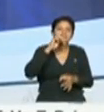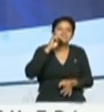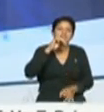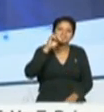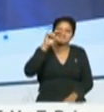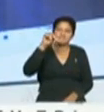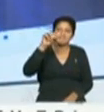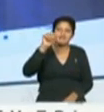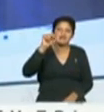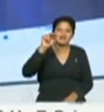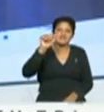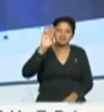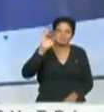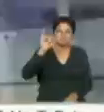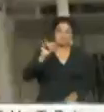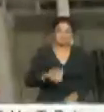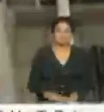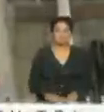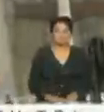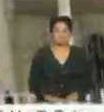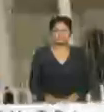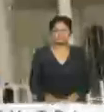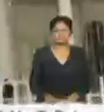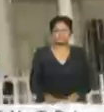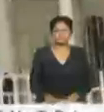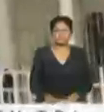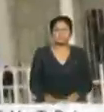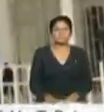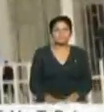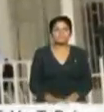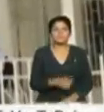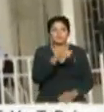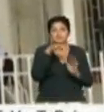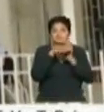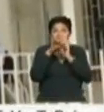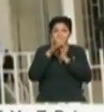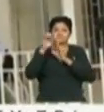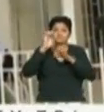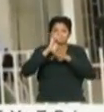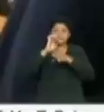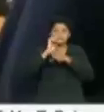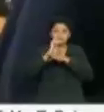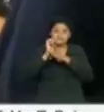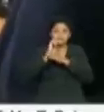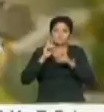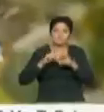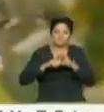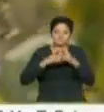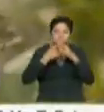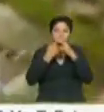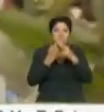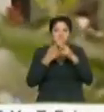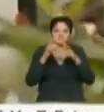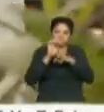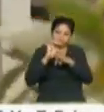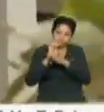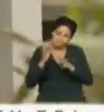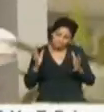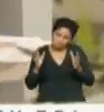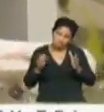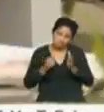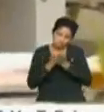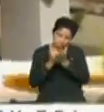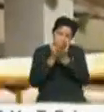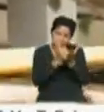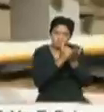personas podrán ser atendidas. Como parte del proceso de innovación que Ban Ecuador puso en marcha en todo el territorio nacional,